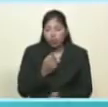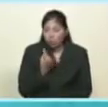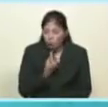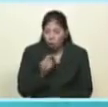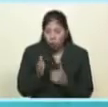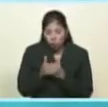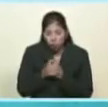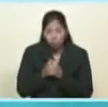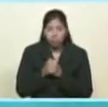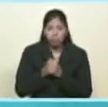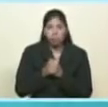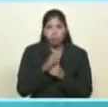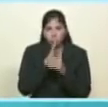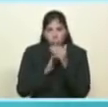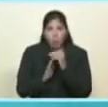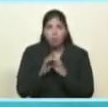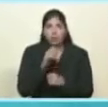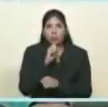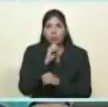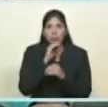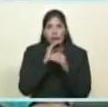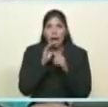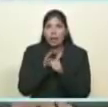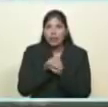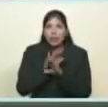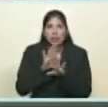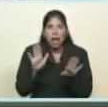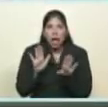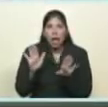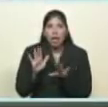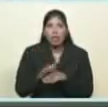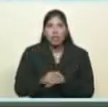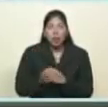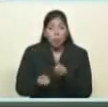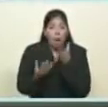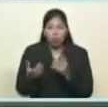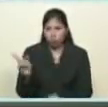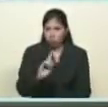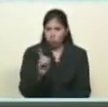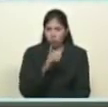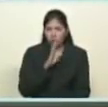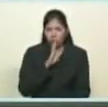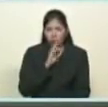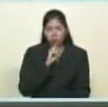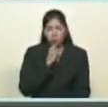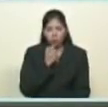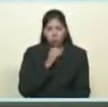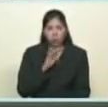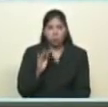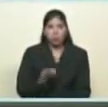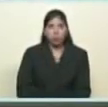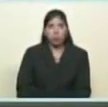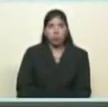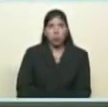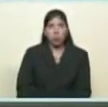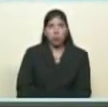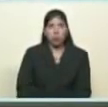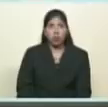calladito. Calladito, porque sé que muchas de estas cosas querían el efecto público.